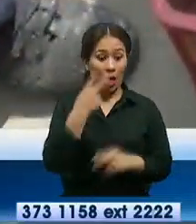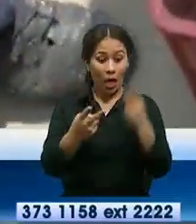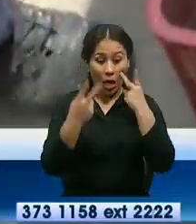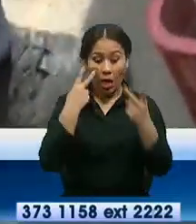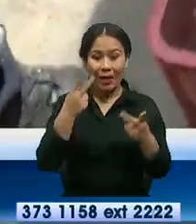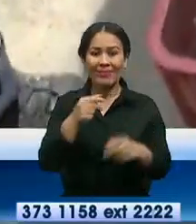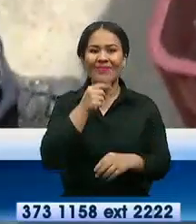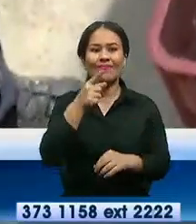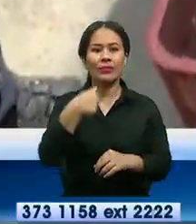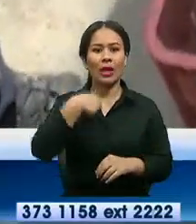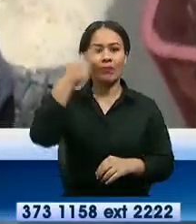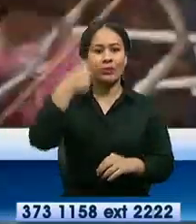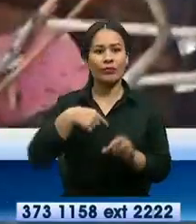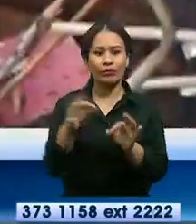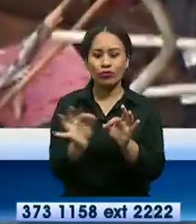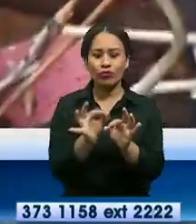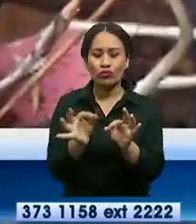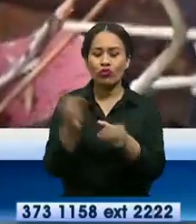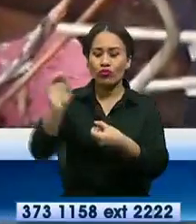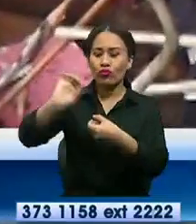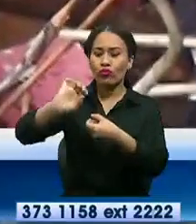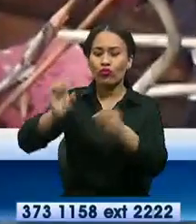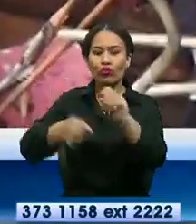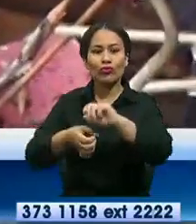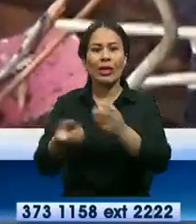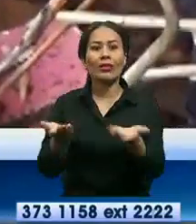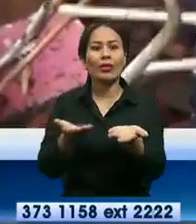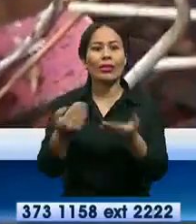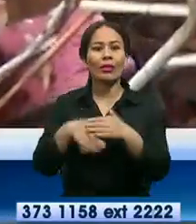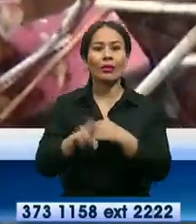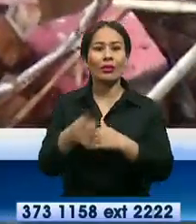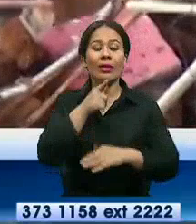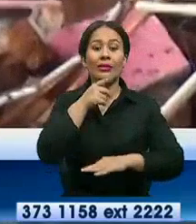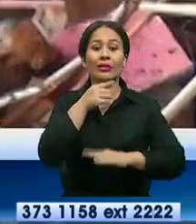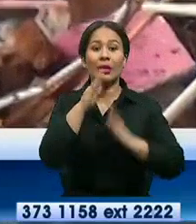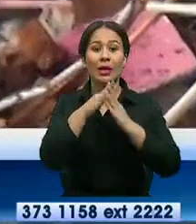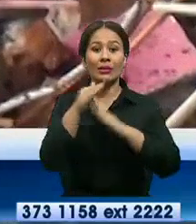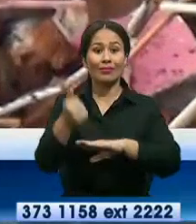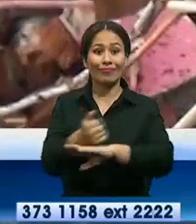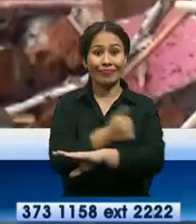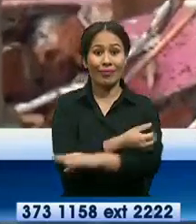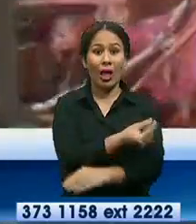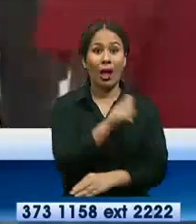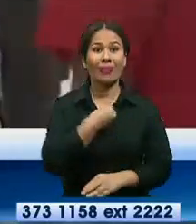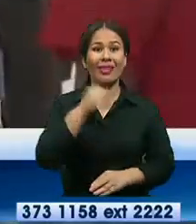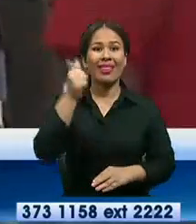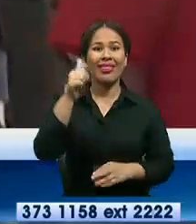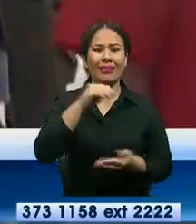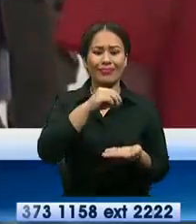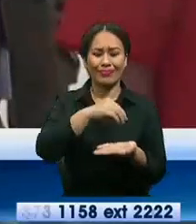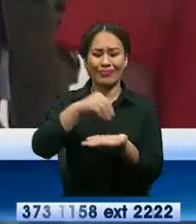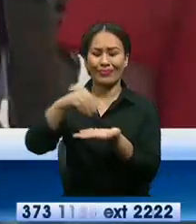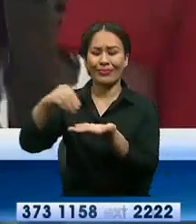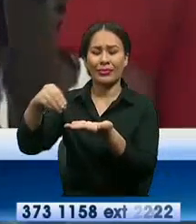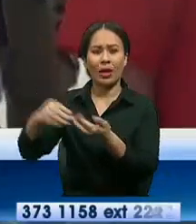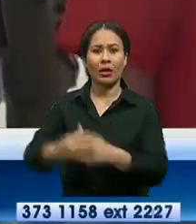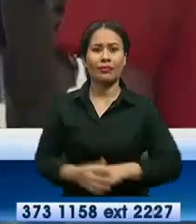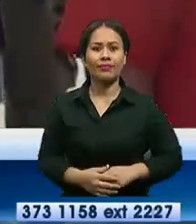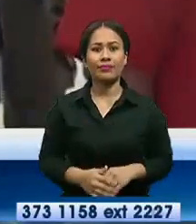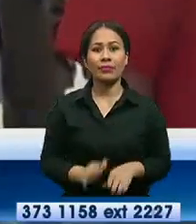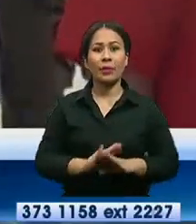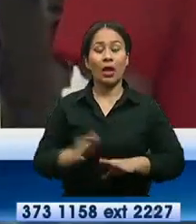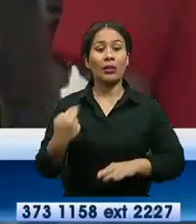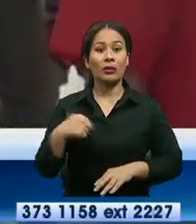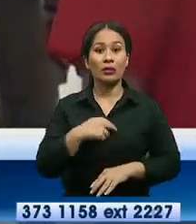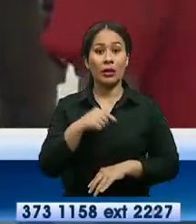camaretas elaboradas artesanalmente en el inmueble donde, según las autoridades, habían 10 quintales de pólvora. Ya nosotros hasta la